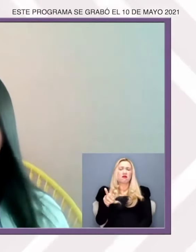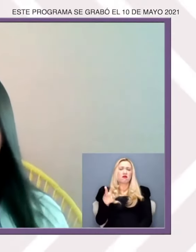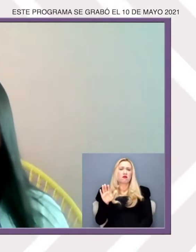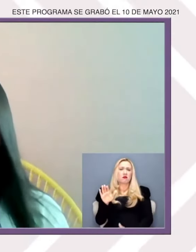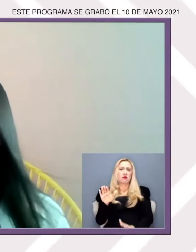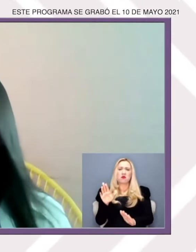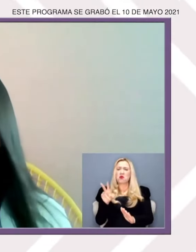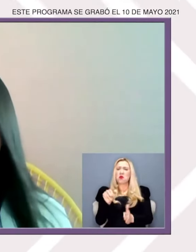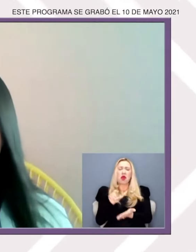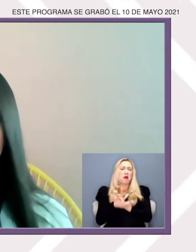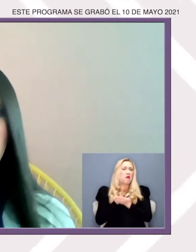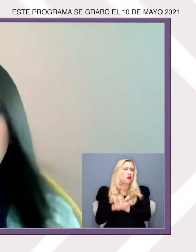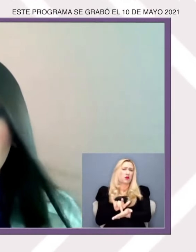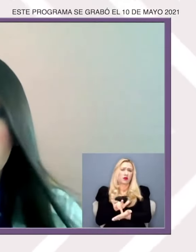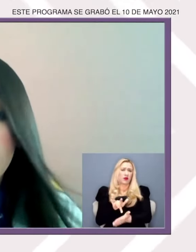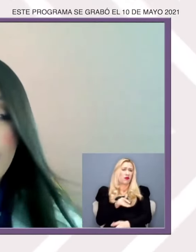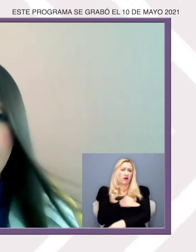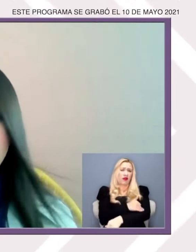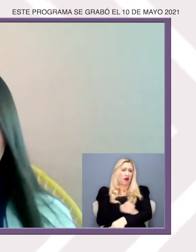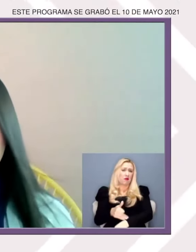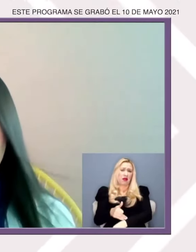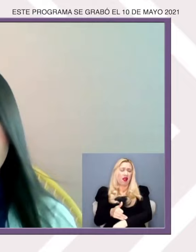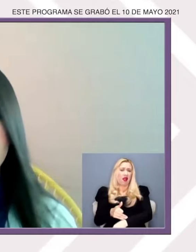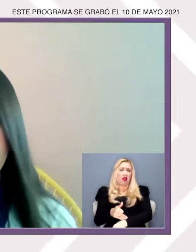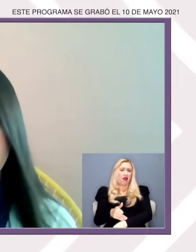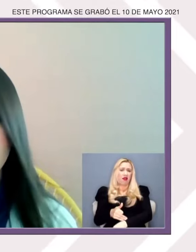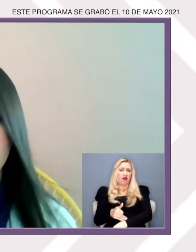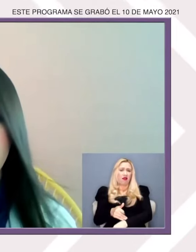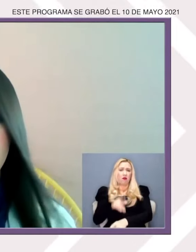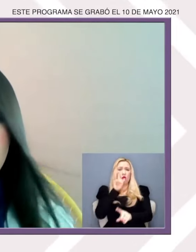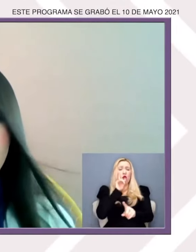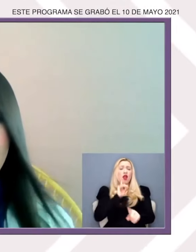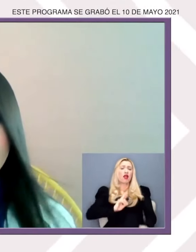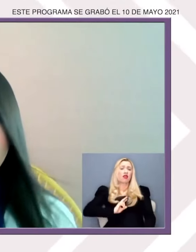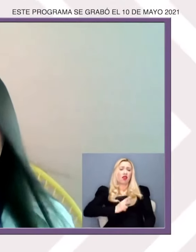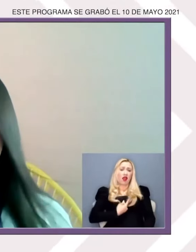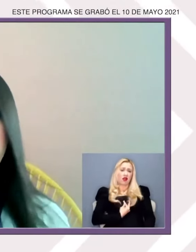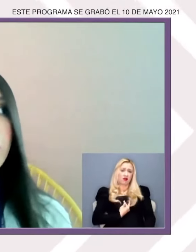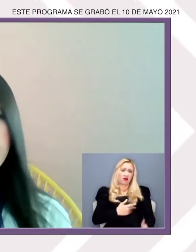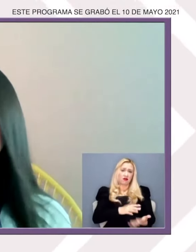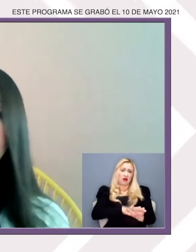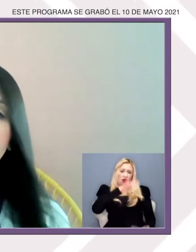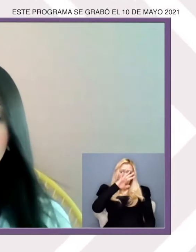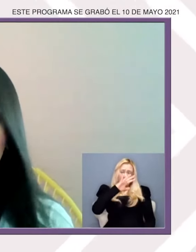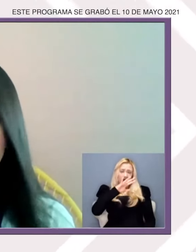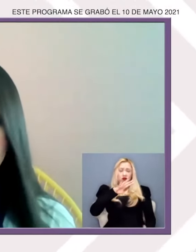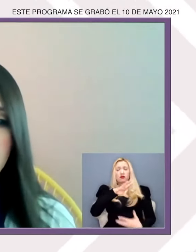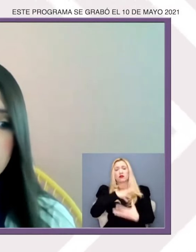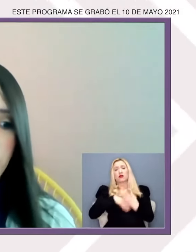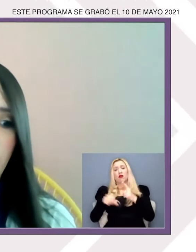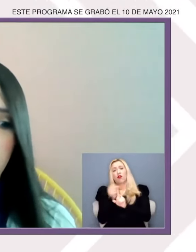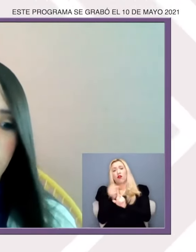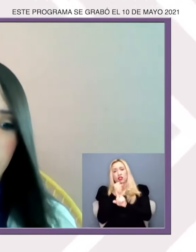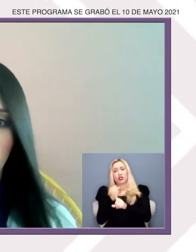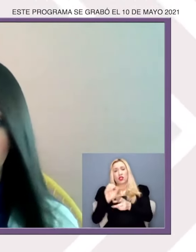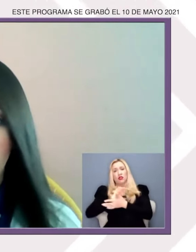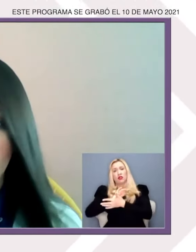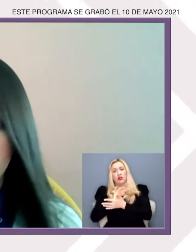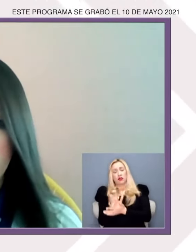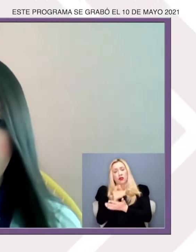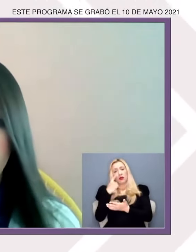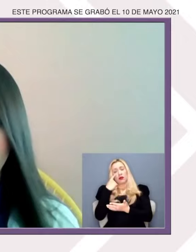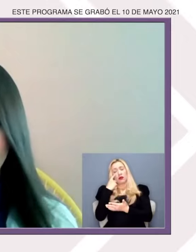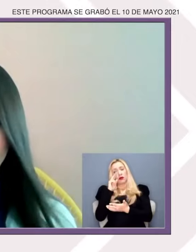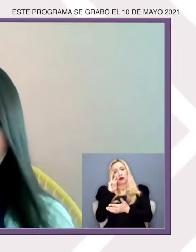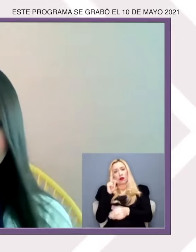de apoyo por parte de la familia nuclear hacia las mujeres trans. En el tema de violencias y discriminaciones, por ejemplo,